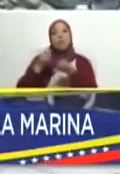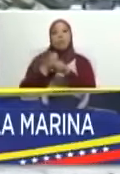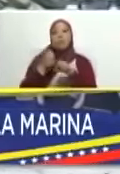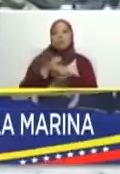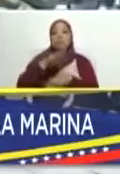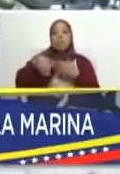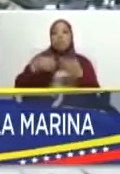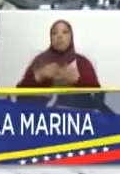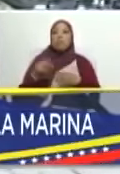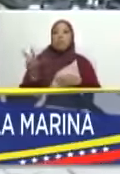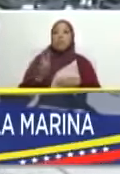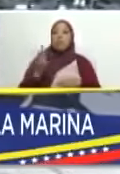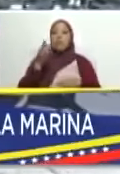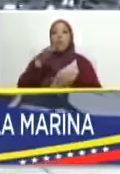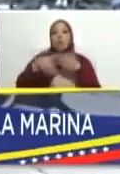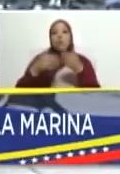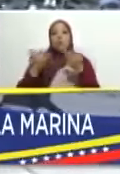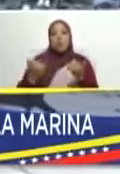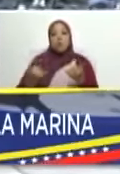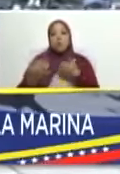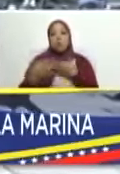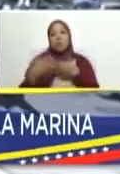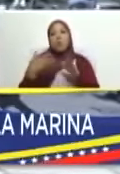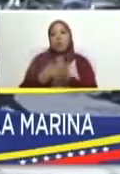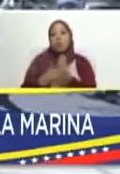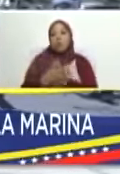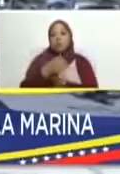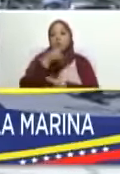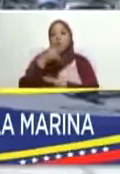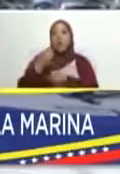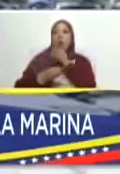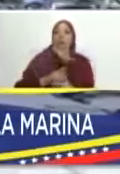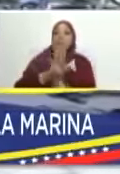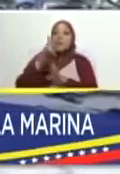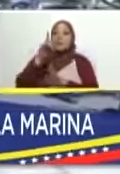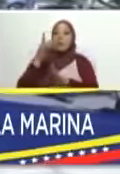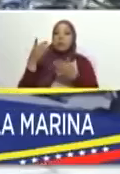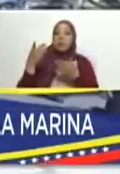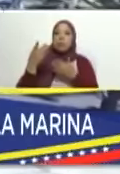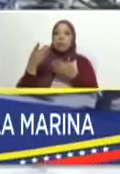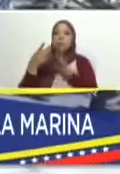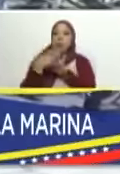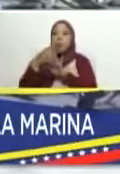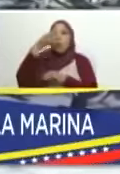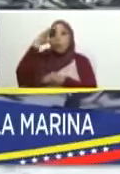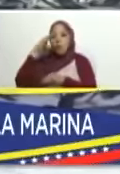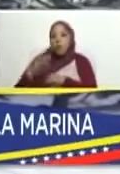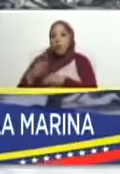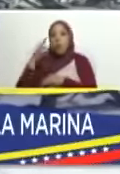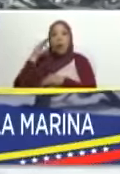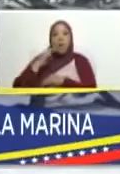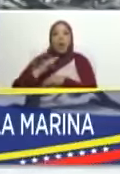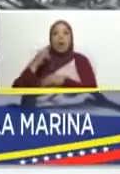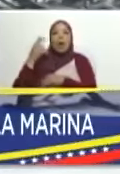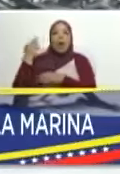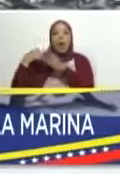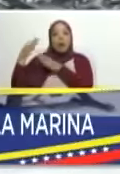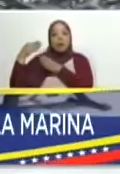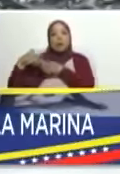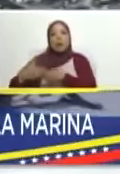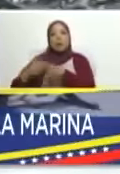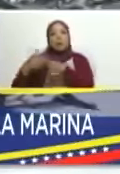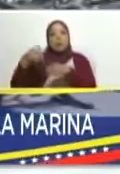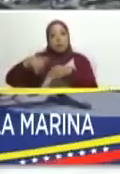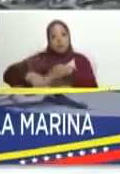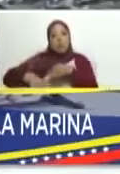esta cinta costera, cuyo concepto arquitectónico desarrollado se basa en la Armada Bolivariana, cuya alma mater se encuentra en